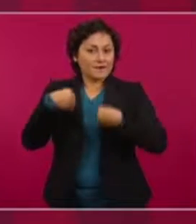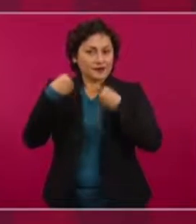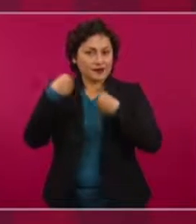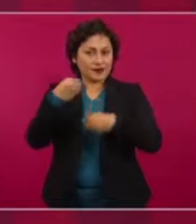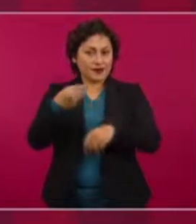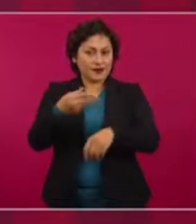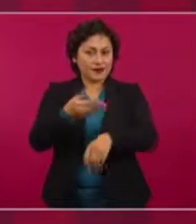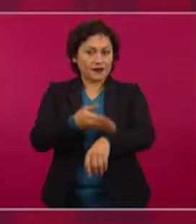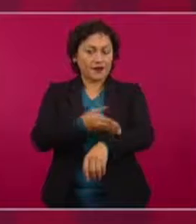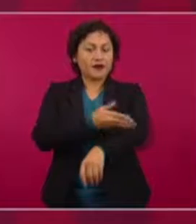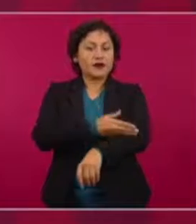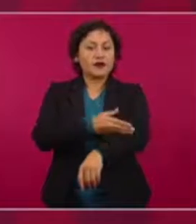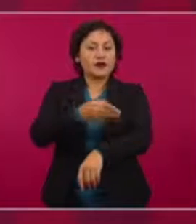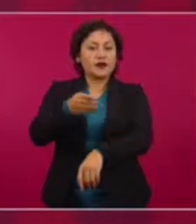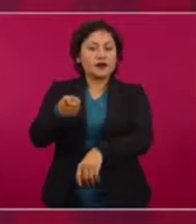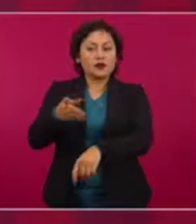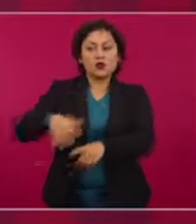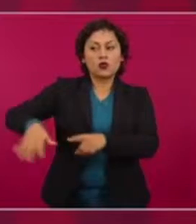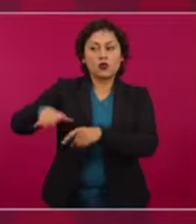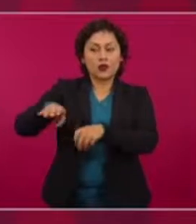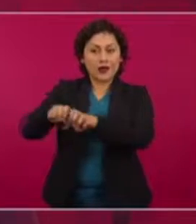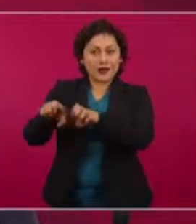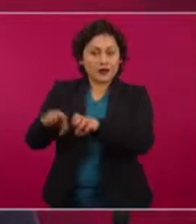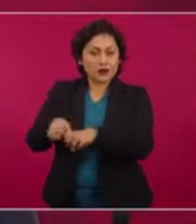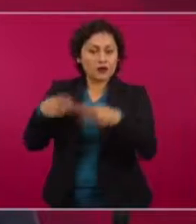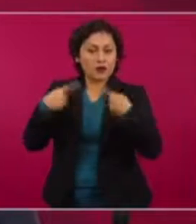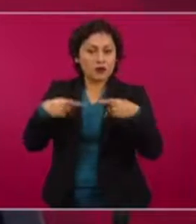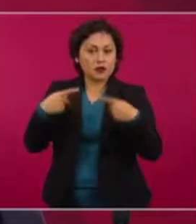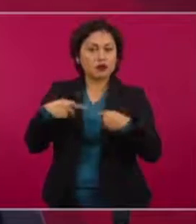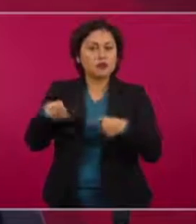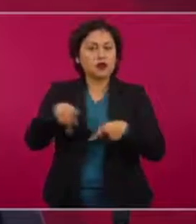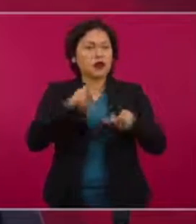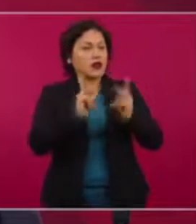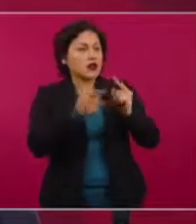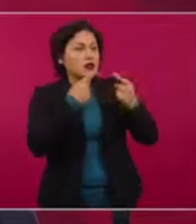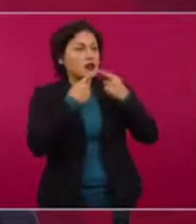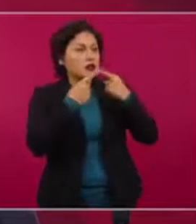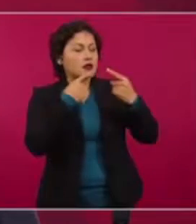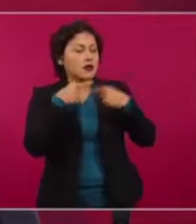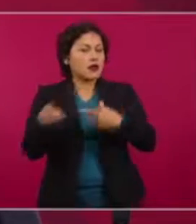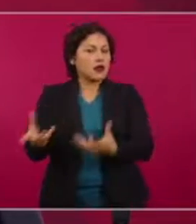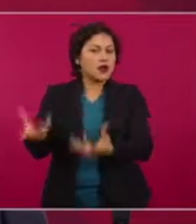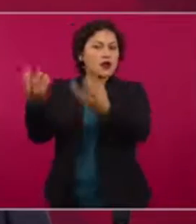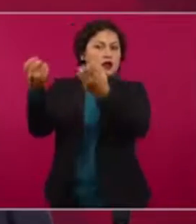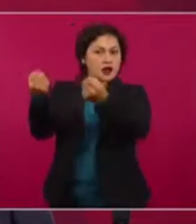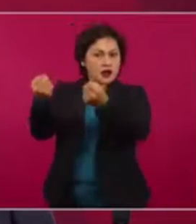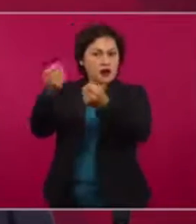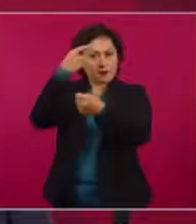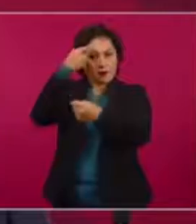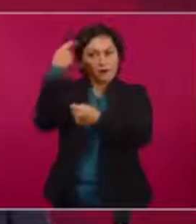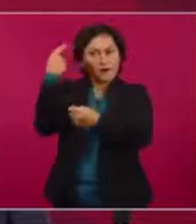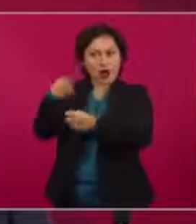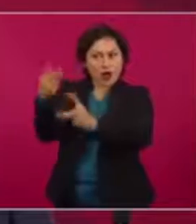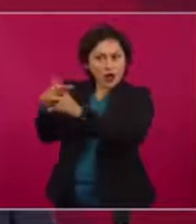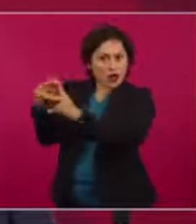a sus colaboradores cercanos, a dirigentes, a sus familiares, a cambio de